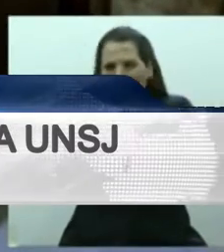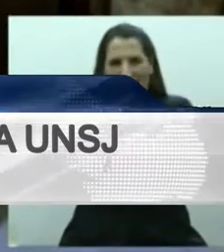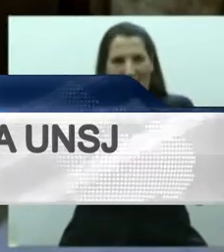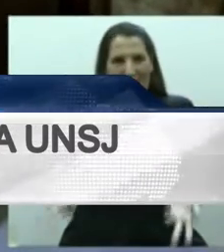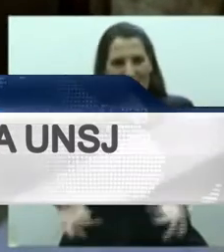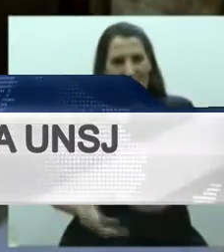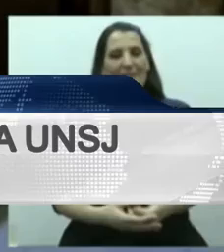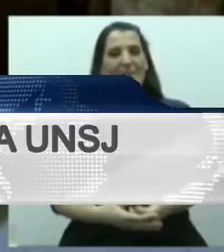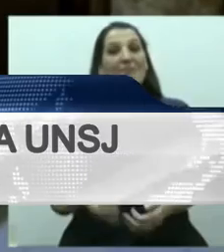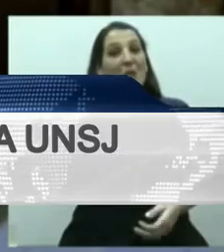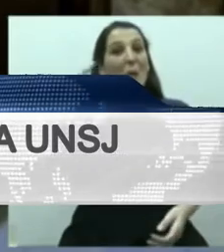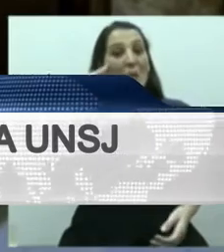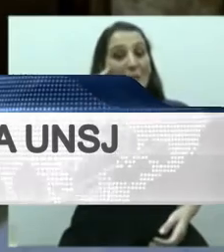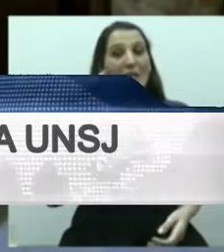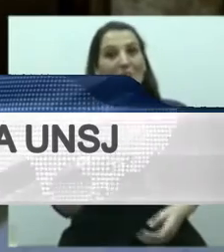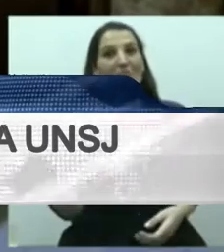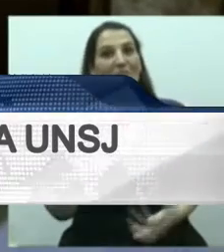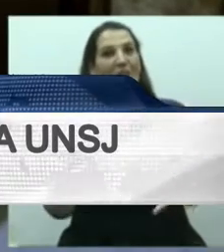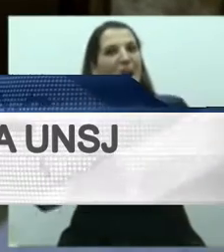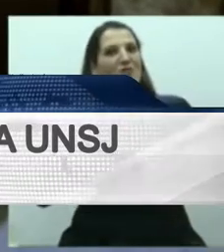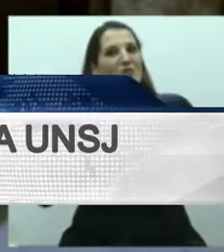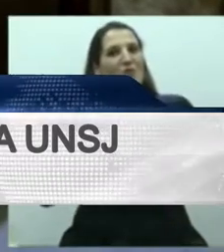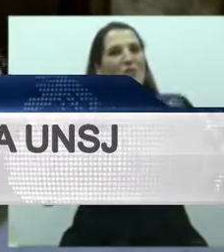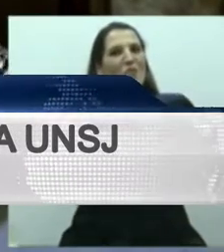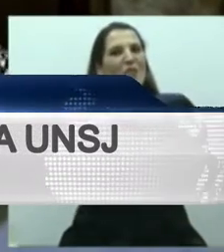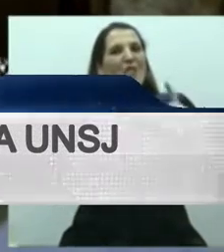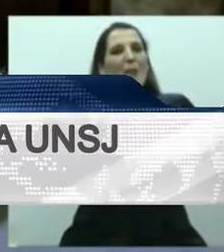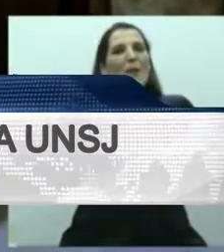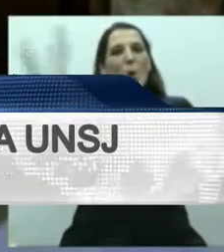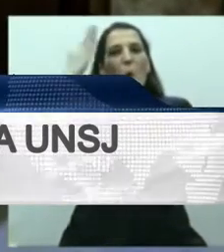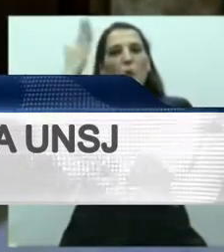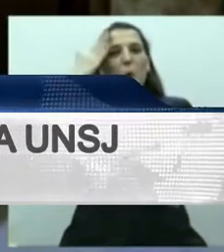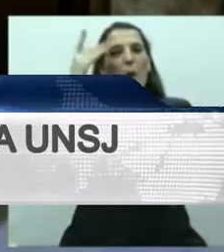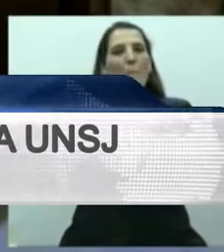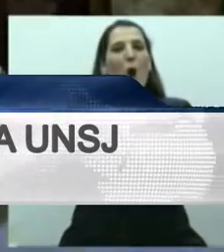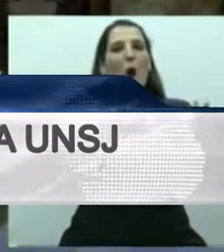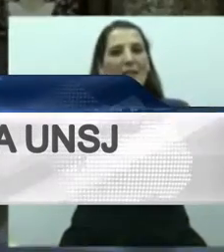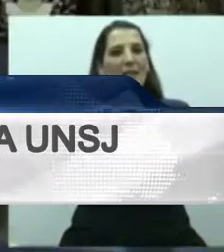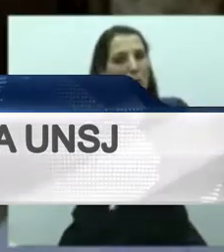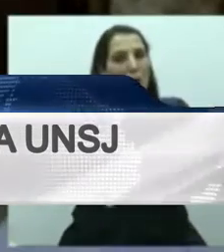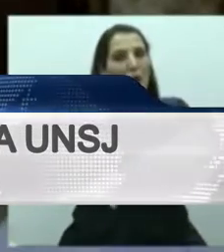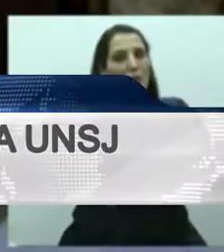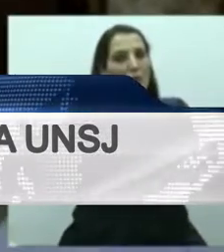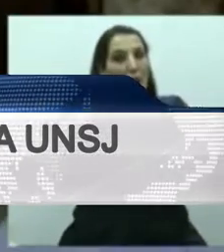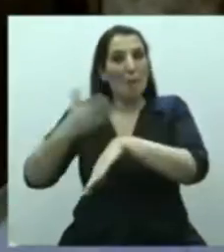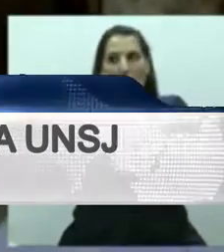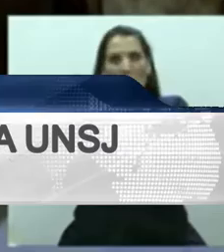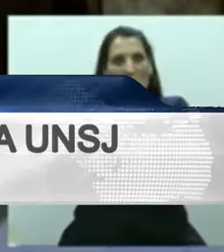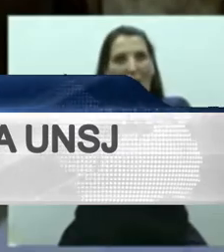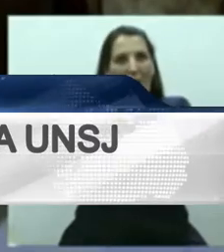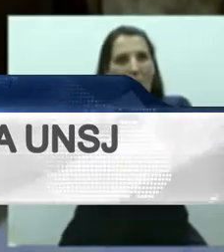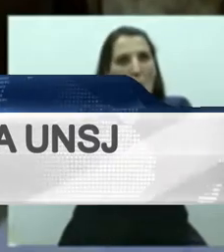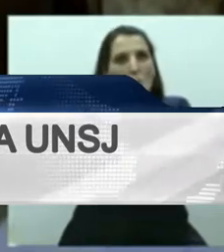Ha hecho que hay gente que tiene una trayectoria importantísima en investigación, con publicaciones y no eran efectivos. Bueno,